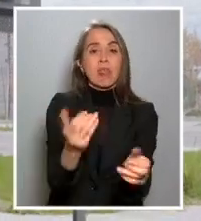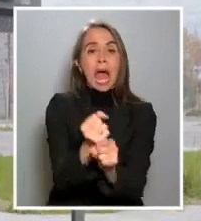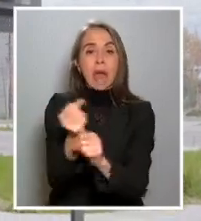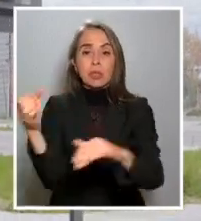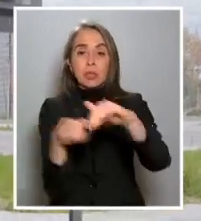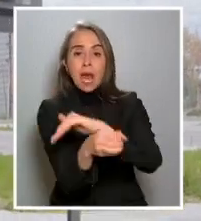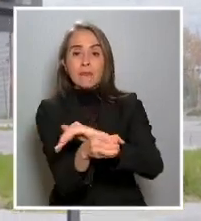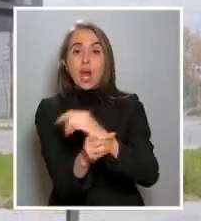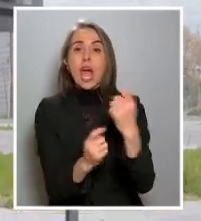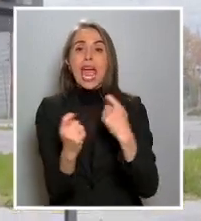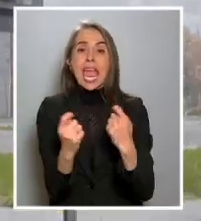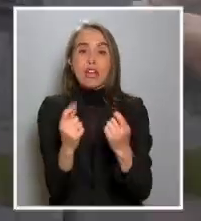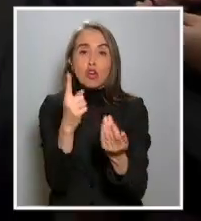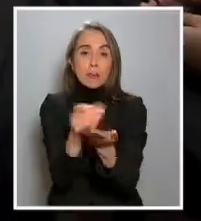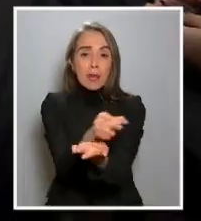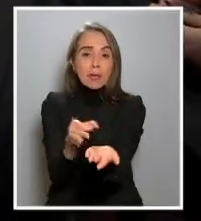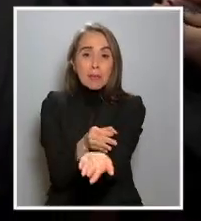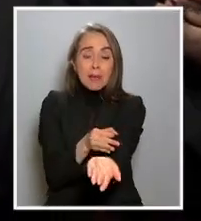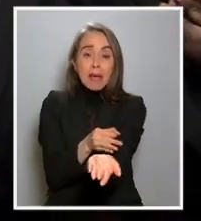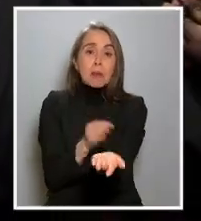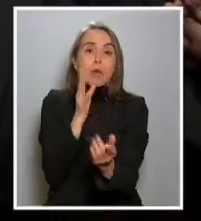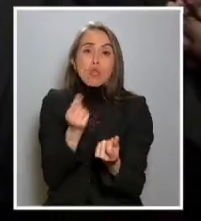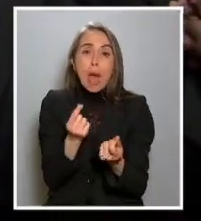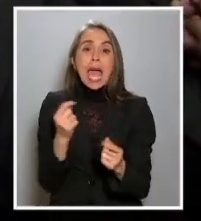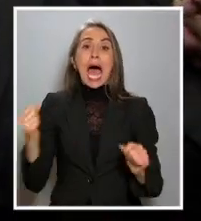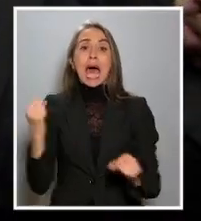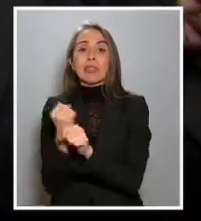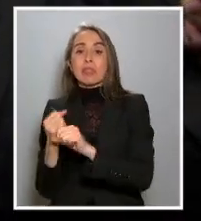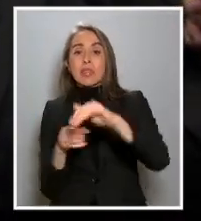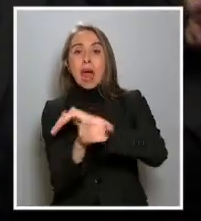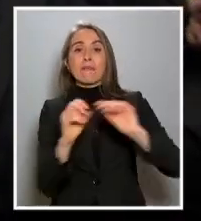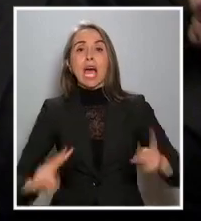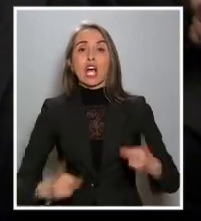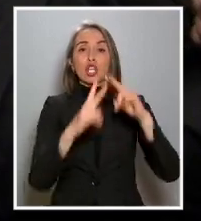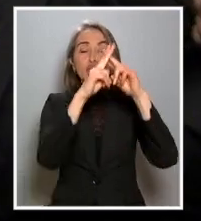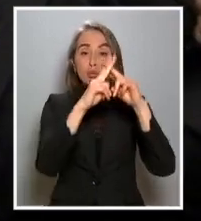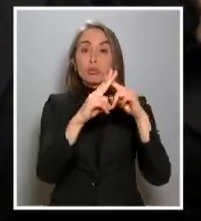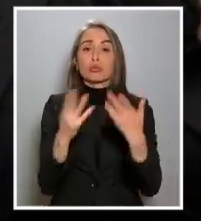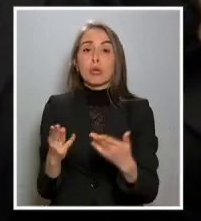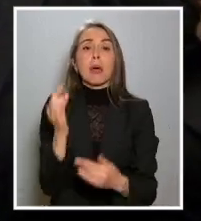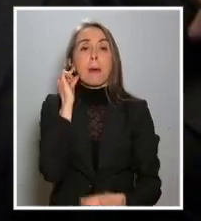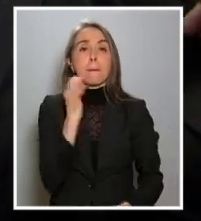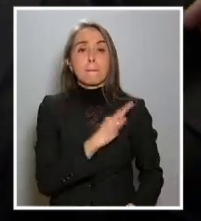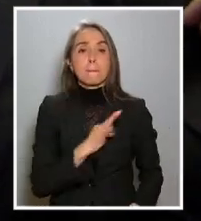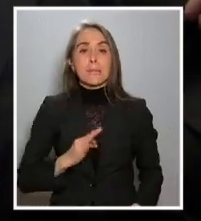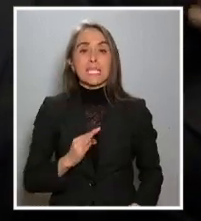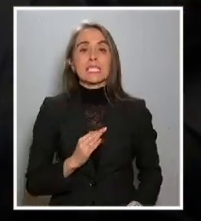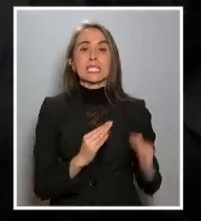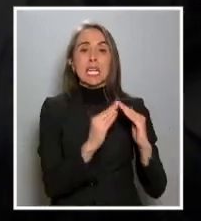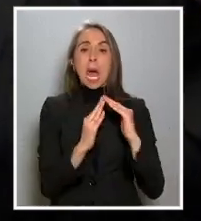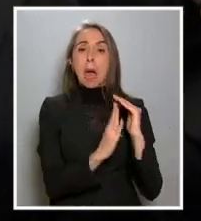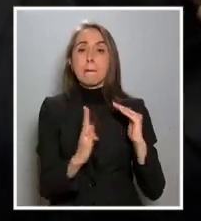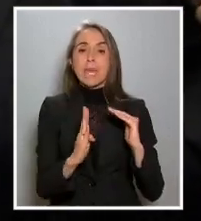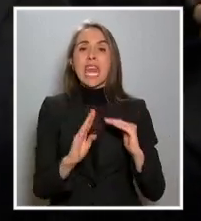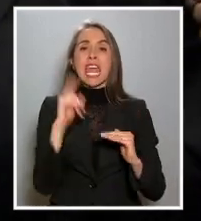y dinamiza las economías locales. También ha trabajado en esta dirección la ministra de Bienes Nacionales con la entrega